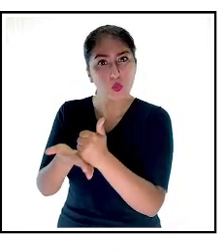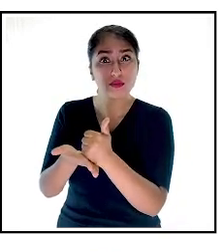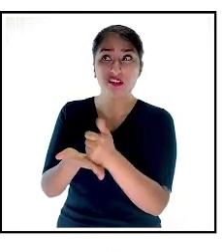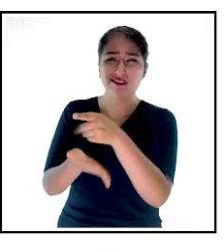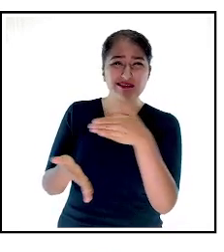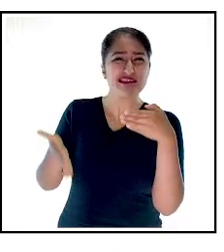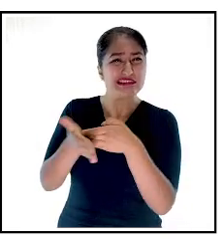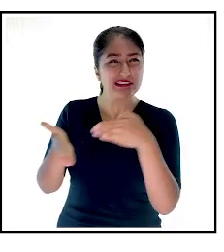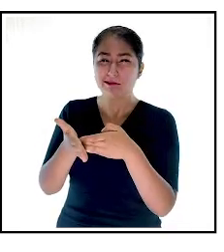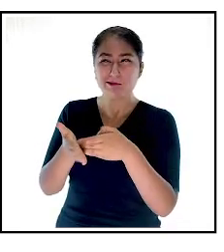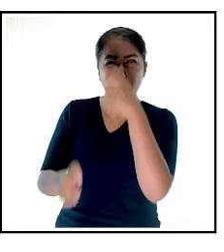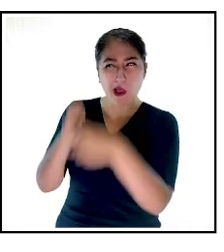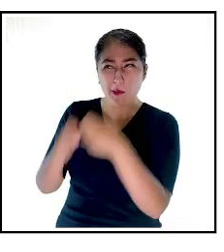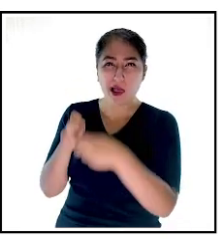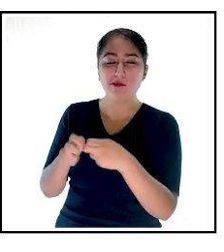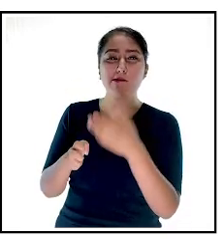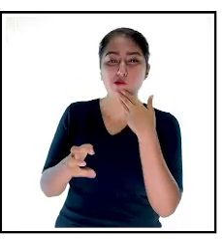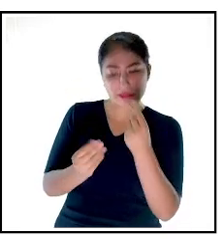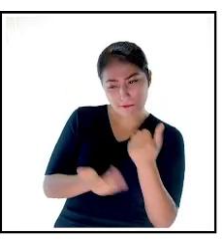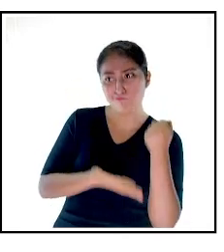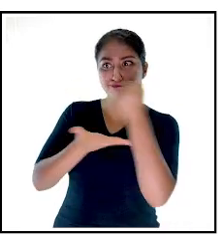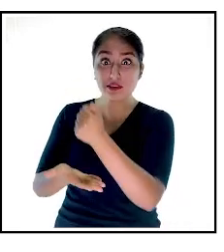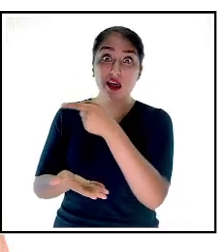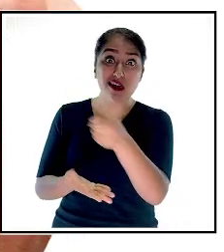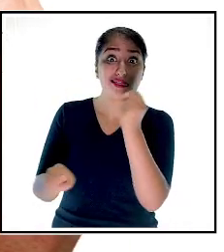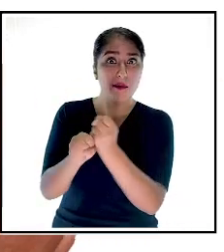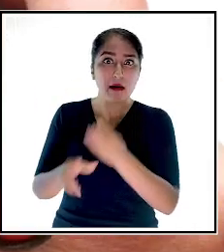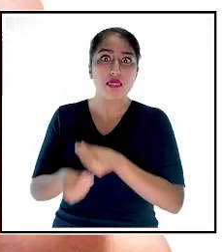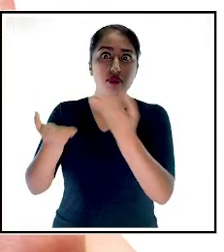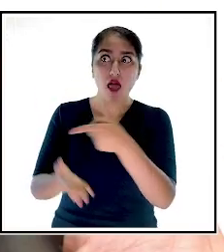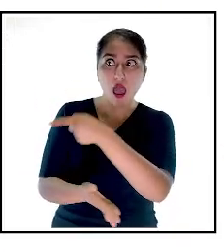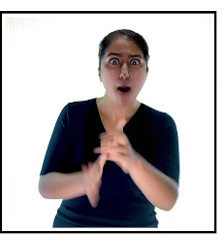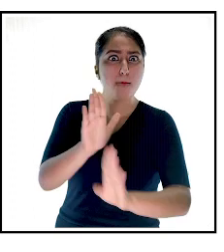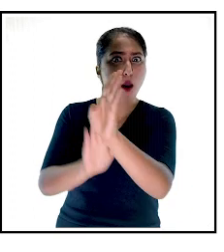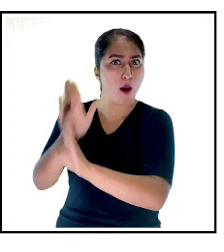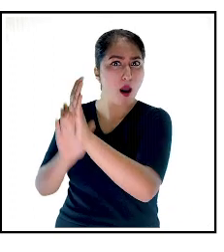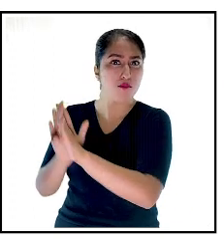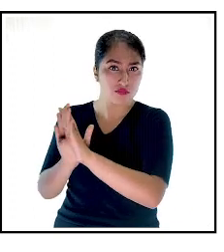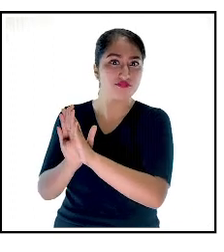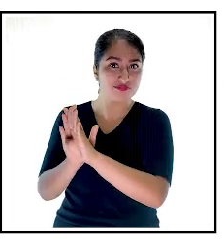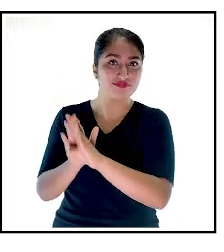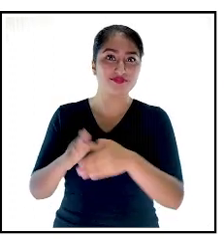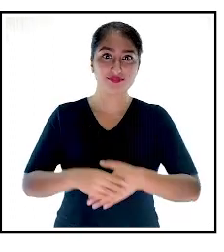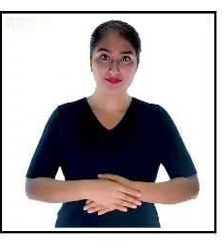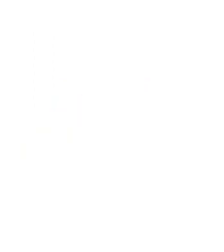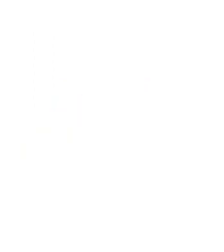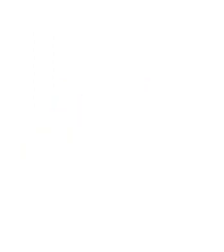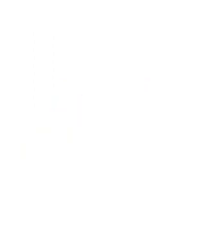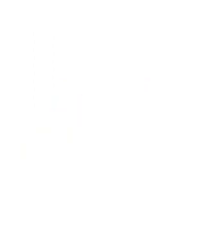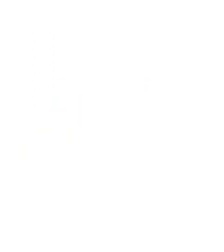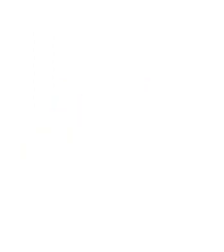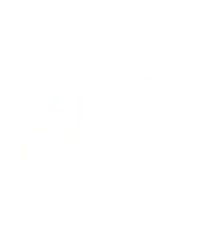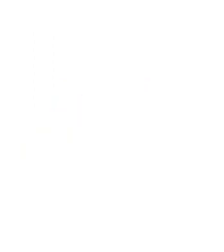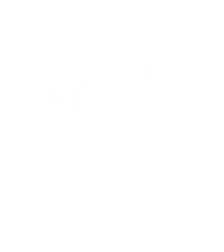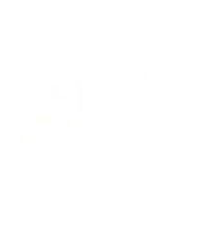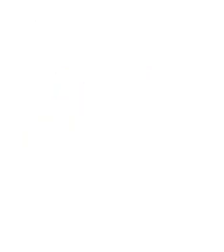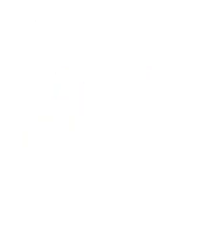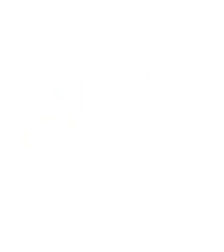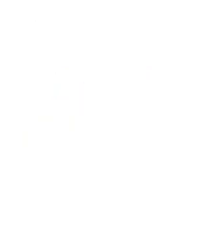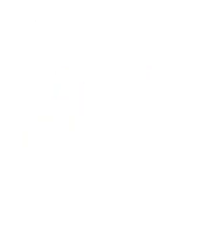y acortar las brechas con inversiones que generen empleo y más oportunidades de desarrollo para la población.